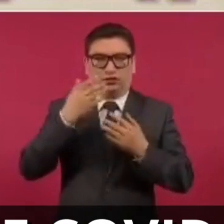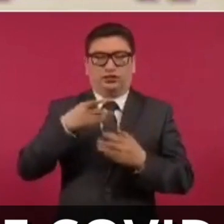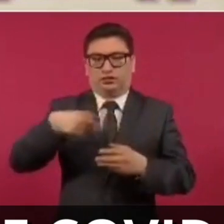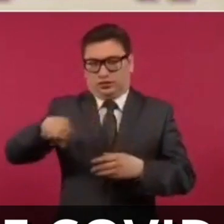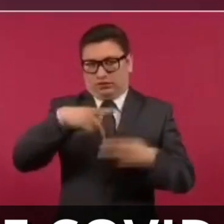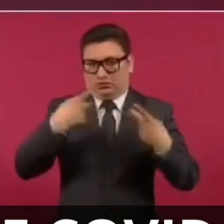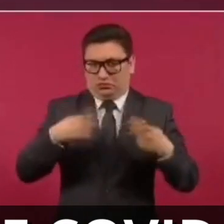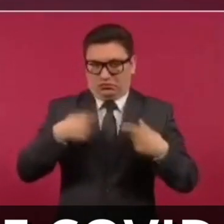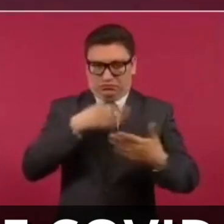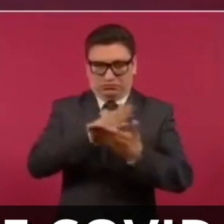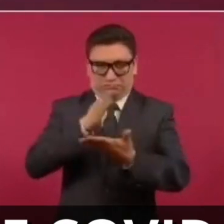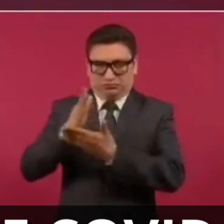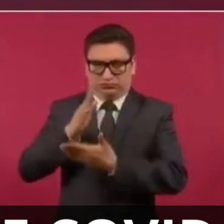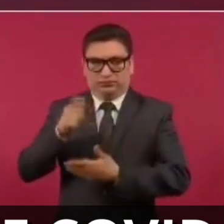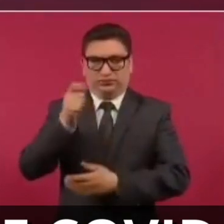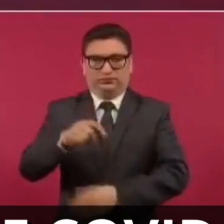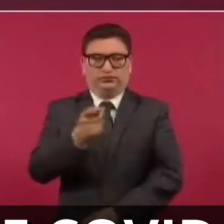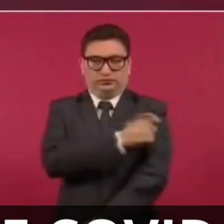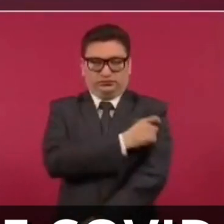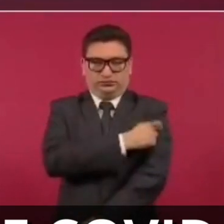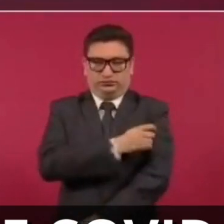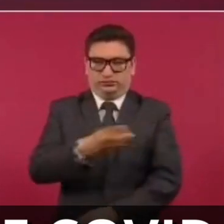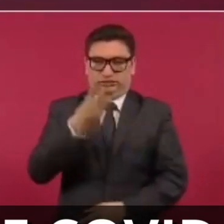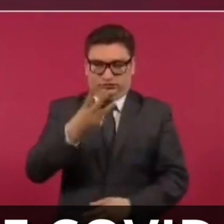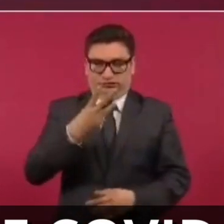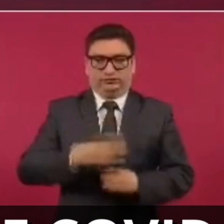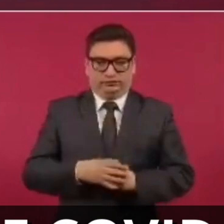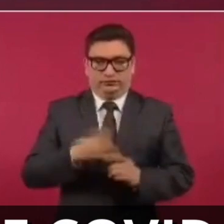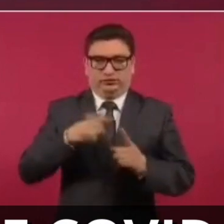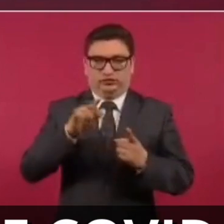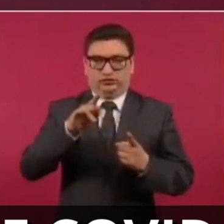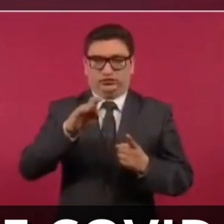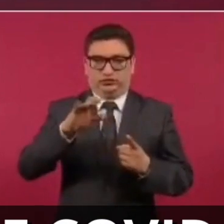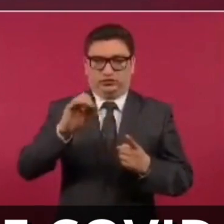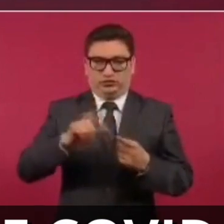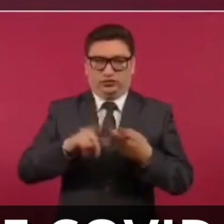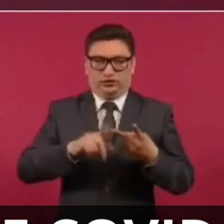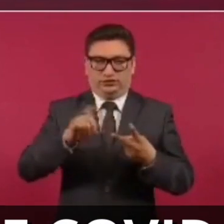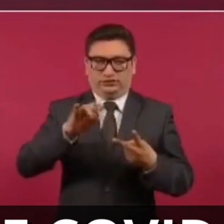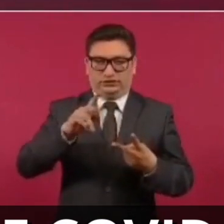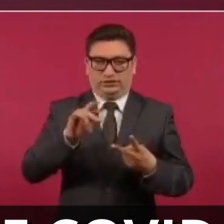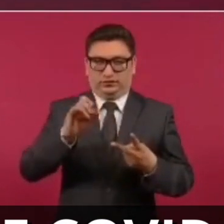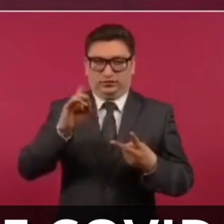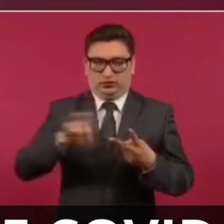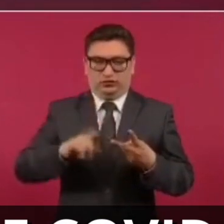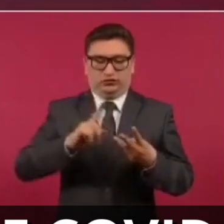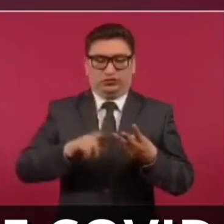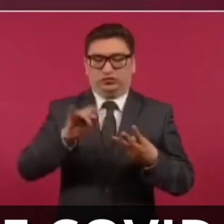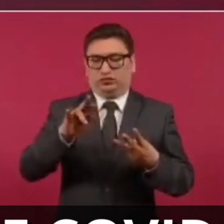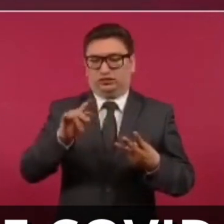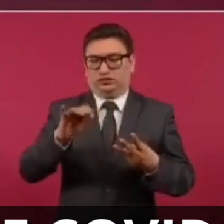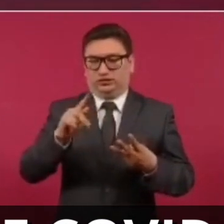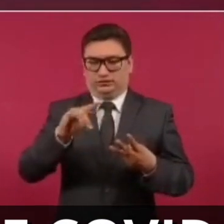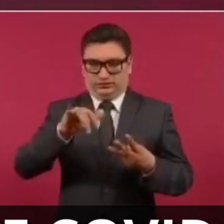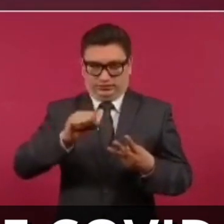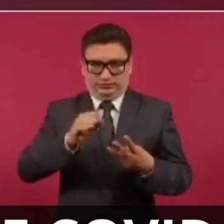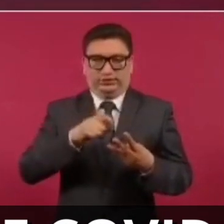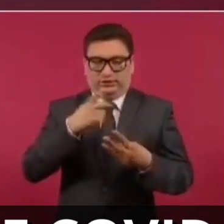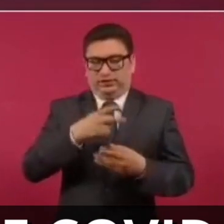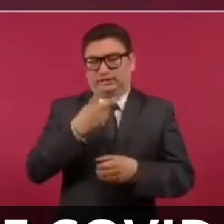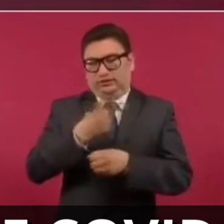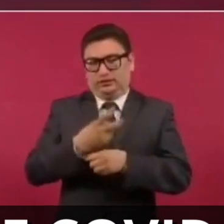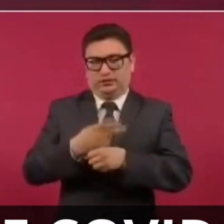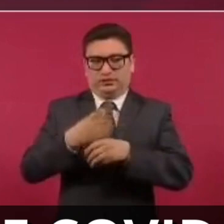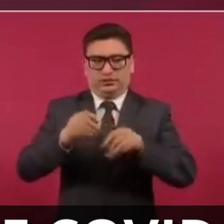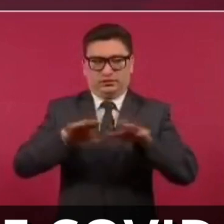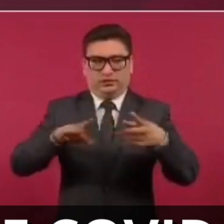población. 3 vacunas en particular: rubiola, sarampión y rubiola, sarampión, parotiditis. La segunda, la